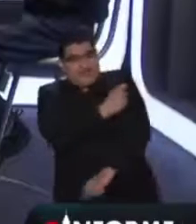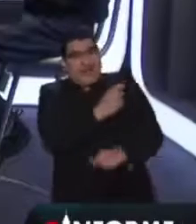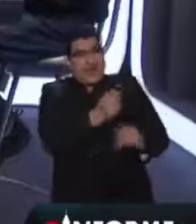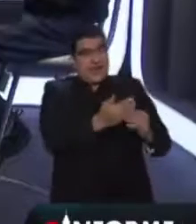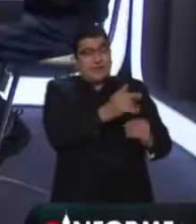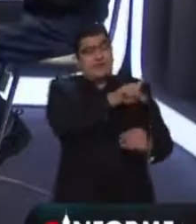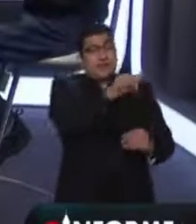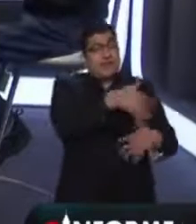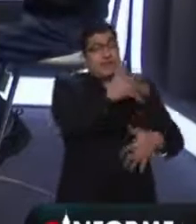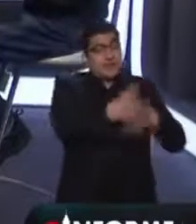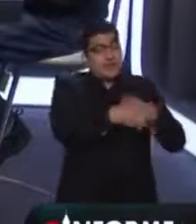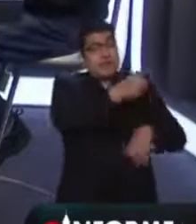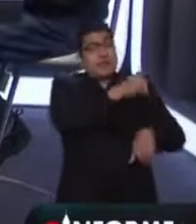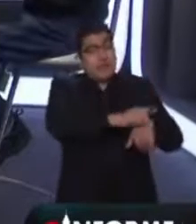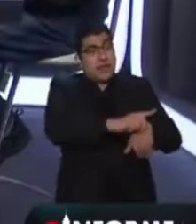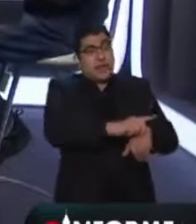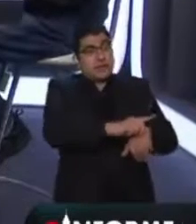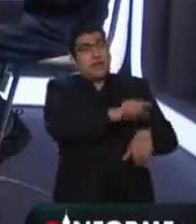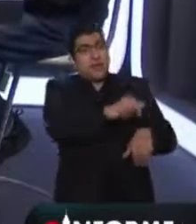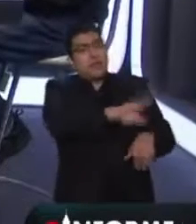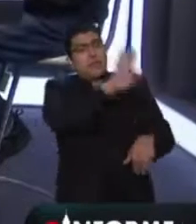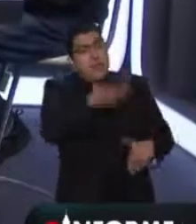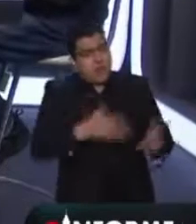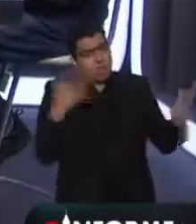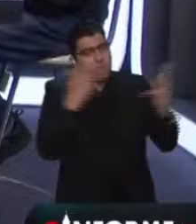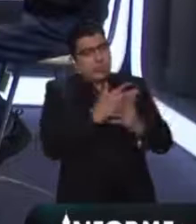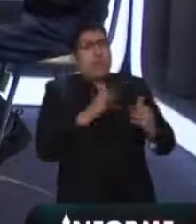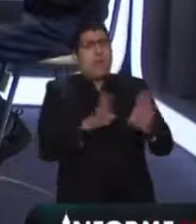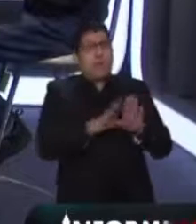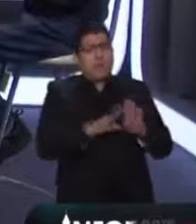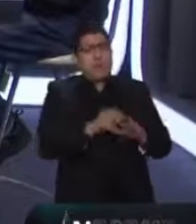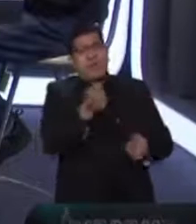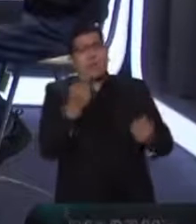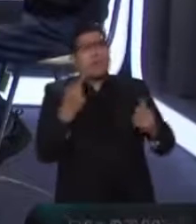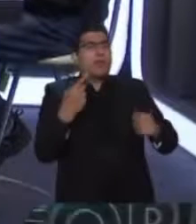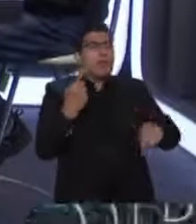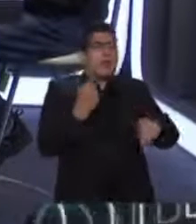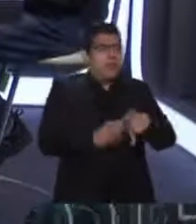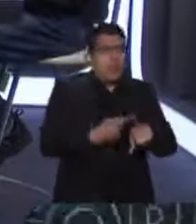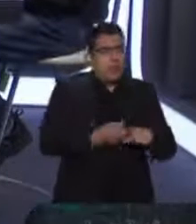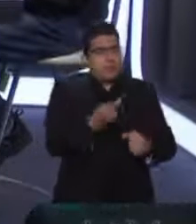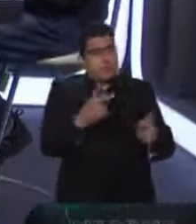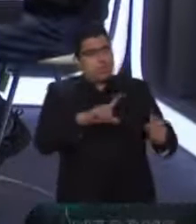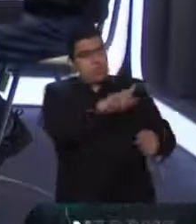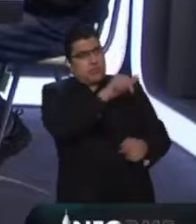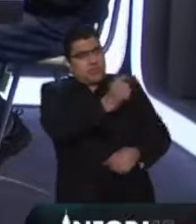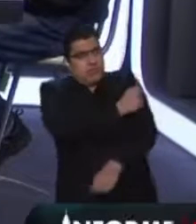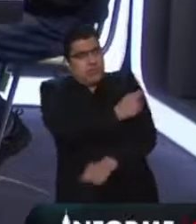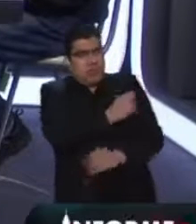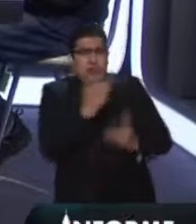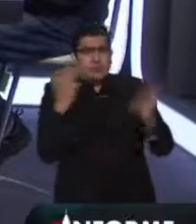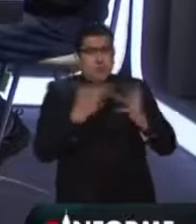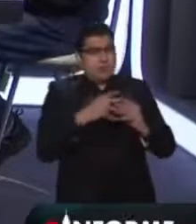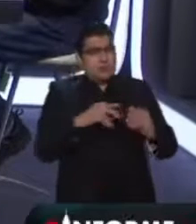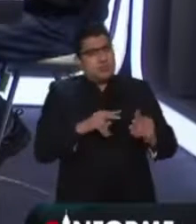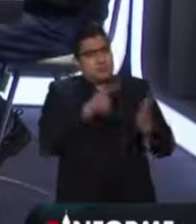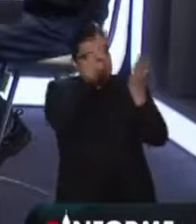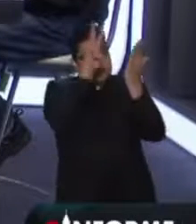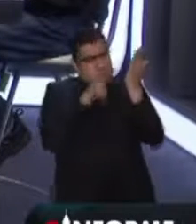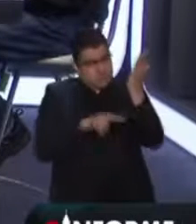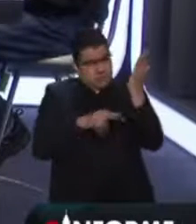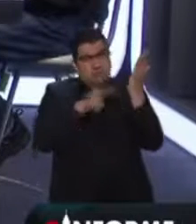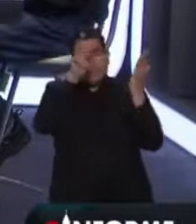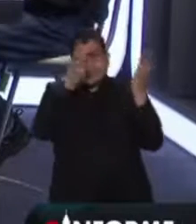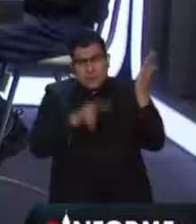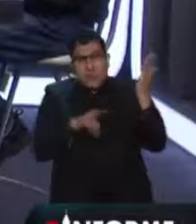de los 15 días, refiere a algunas comorbilidades, etcétera, etcétera. Entonces, cuando uno aborda la nota por completo, es